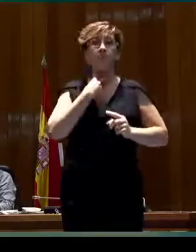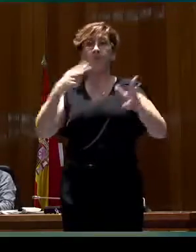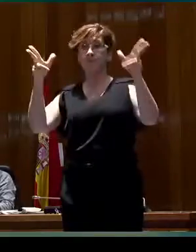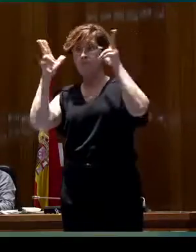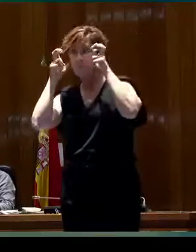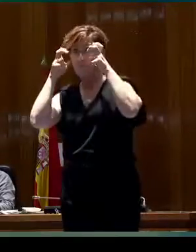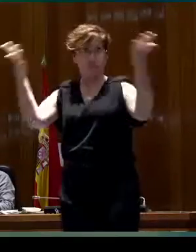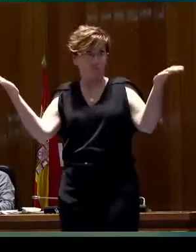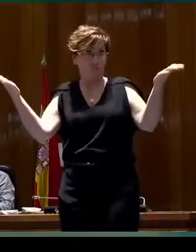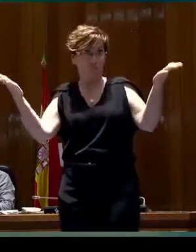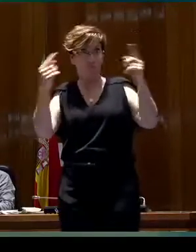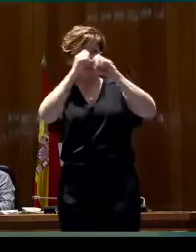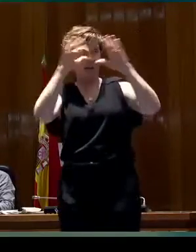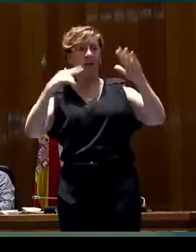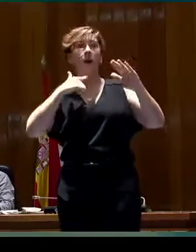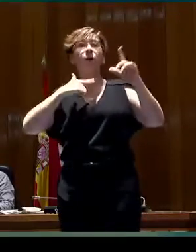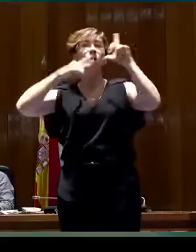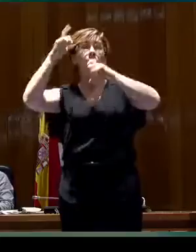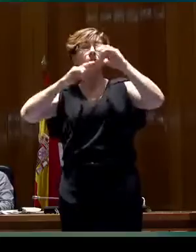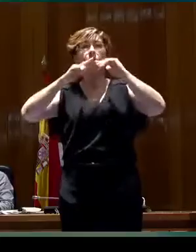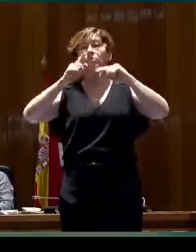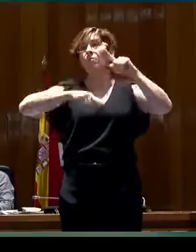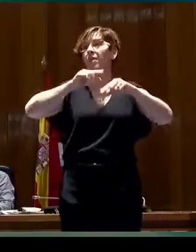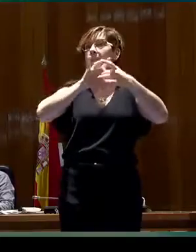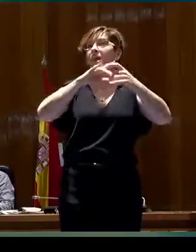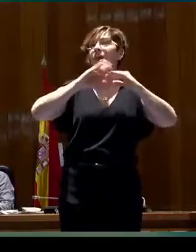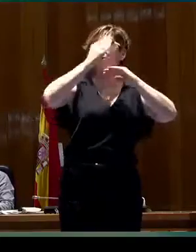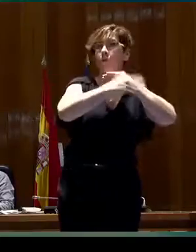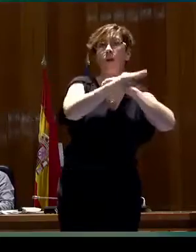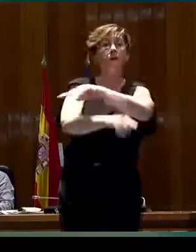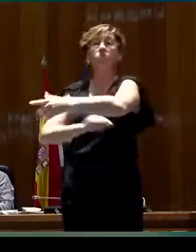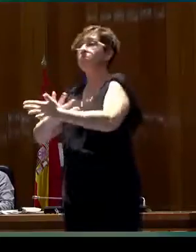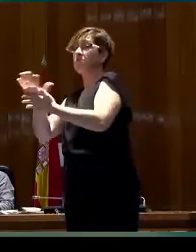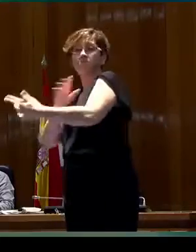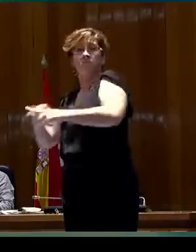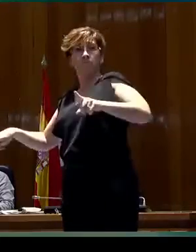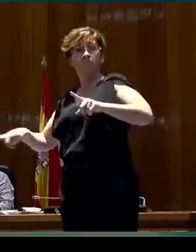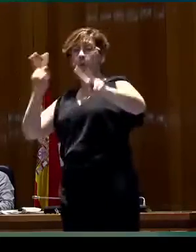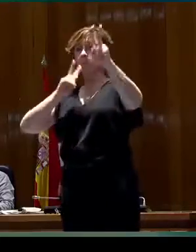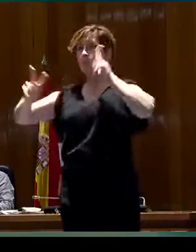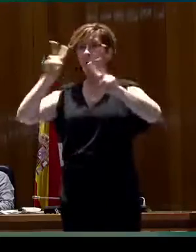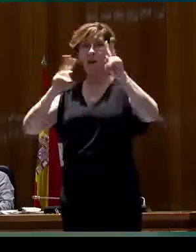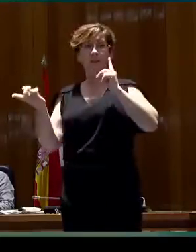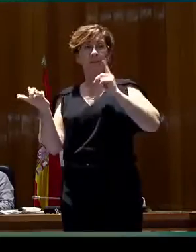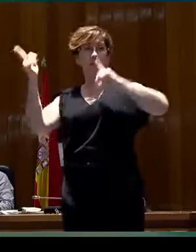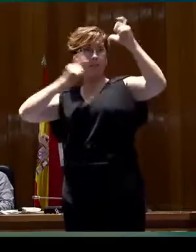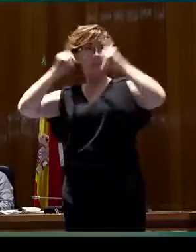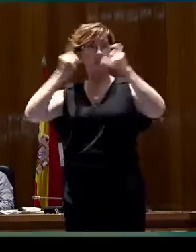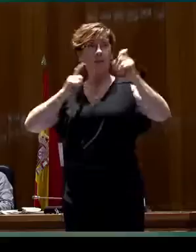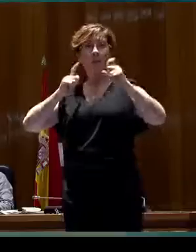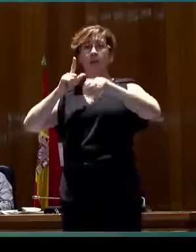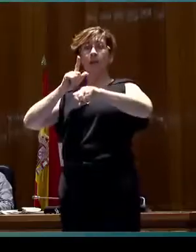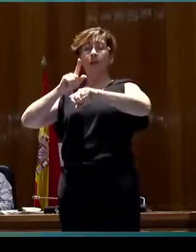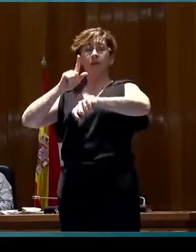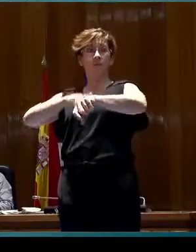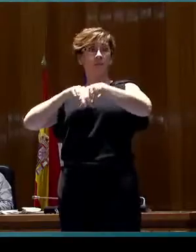bueno, empleo de la entonación para la expresión, etcétera, frente a las lenguas de señas, que son visuales, fóticas, simultáneas, etcétera,